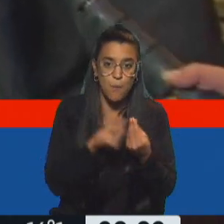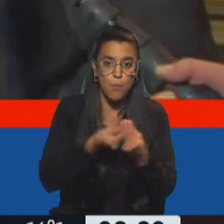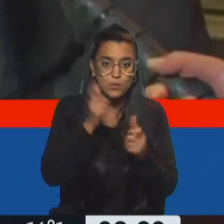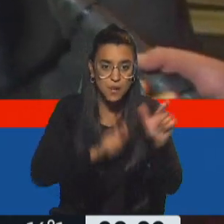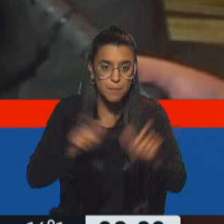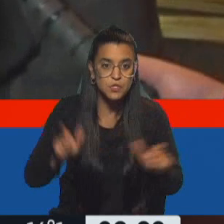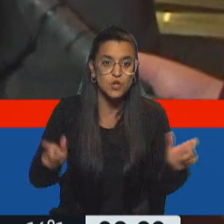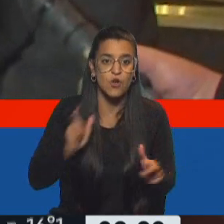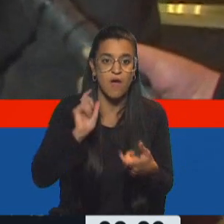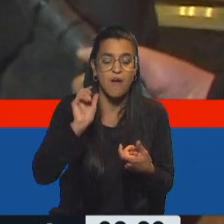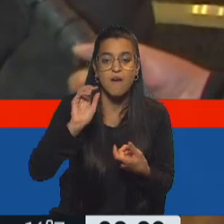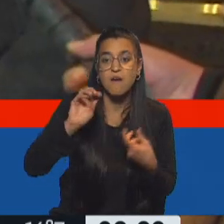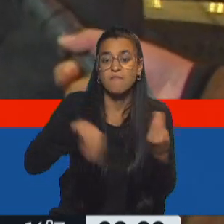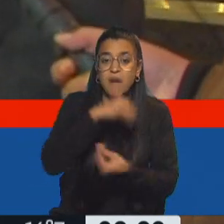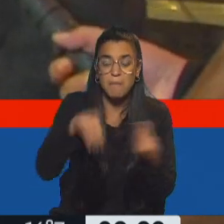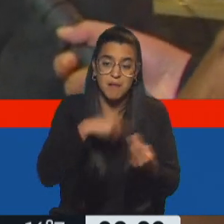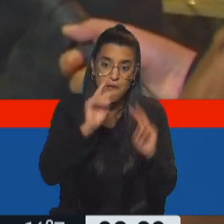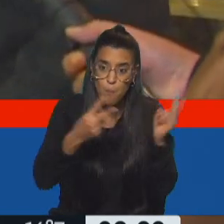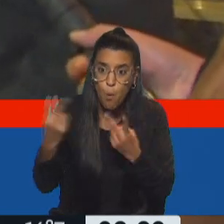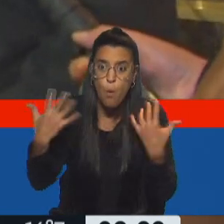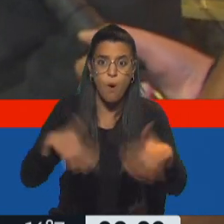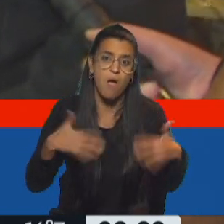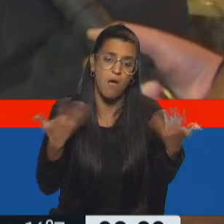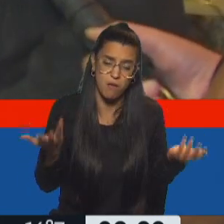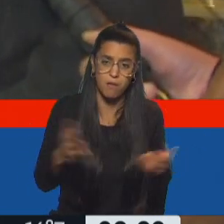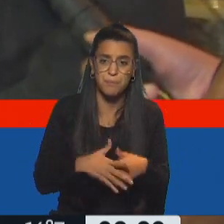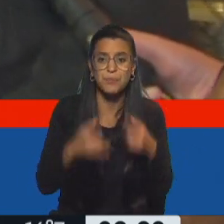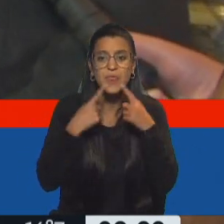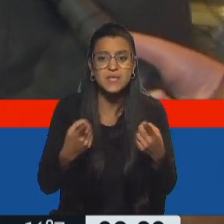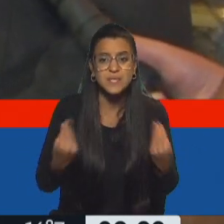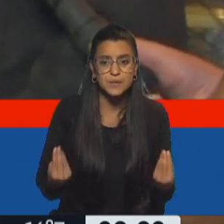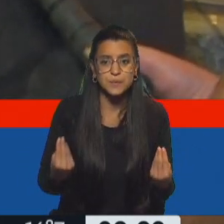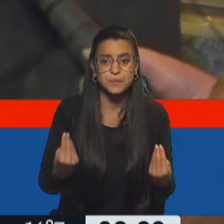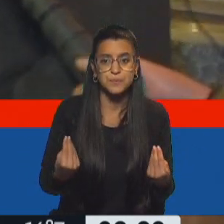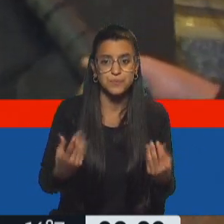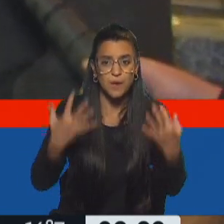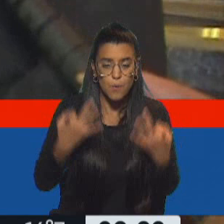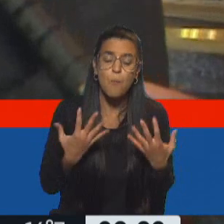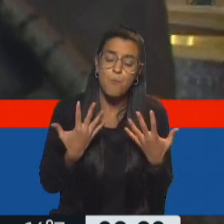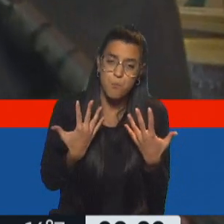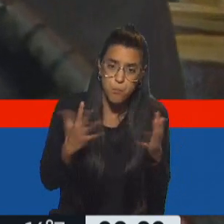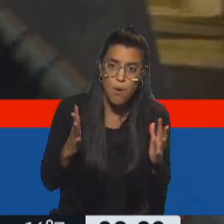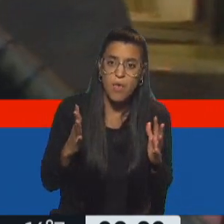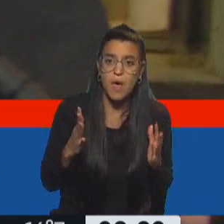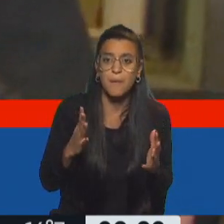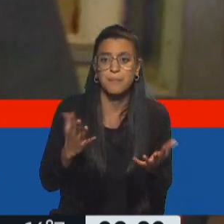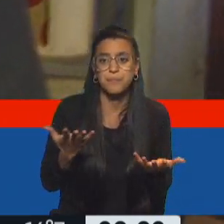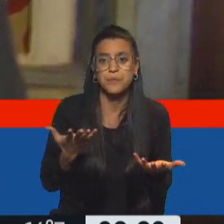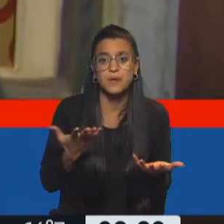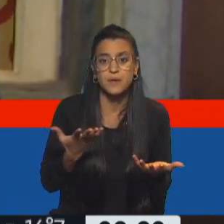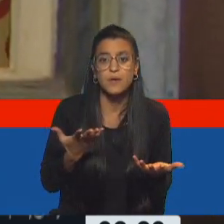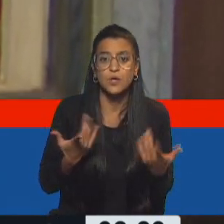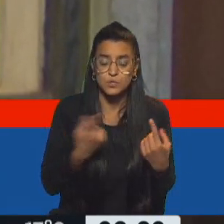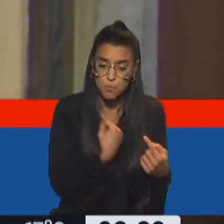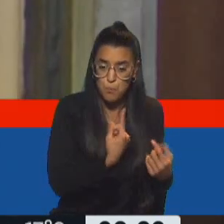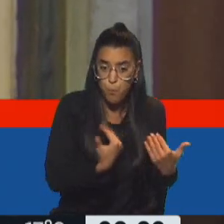¿no? Los familiares que se pierden. Decir que sea, haga lo que se pueda en la medida, ¿no?, en que